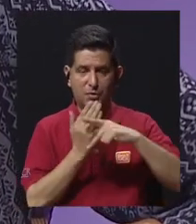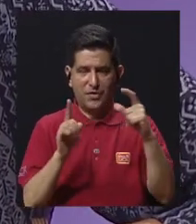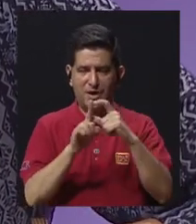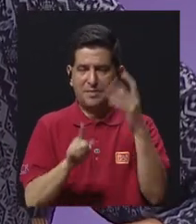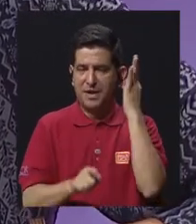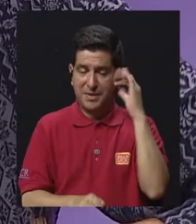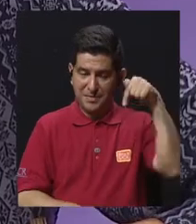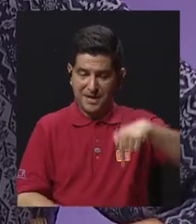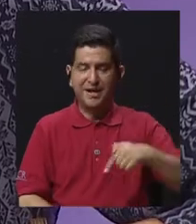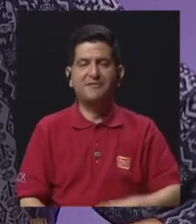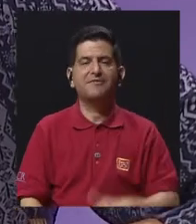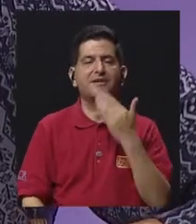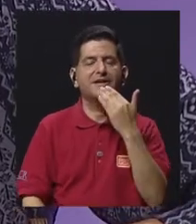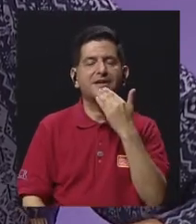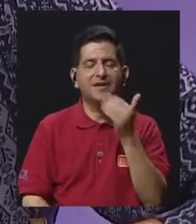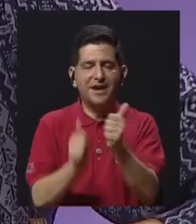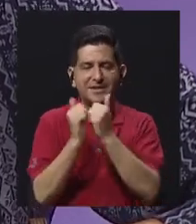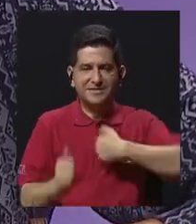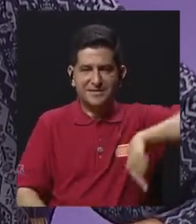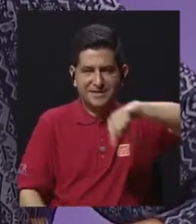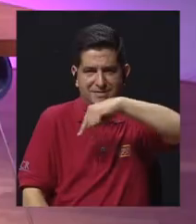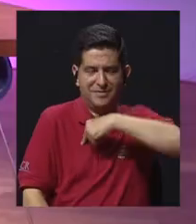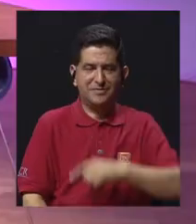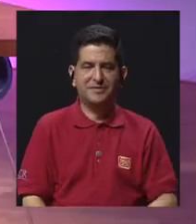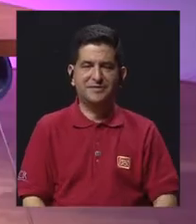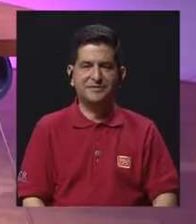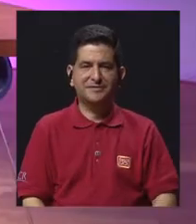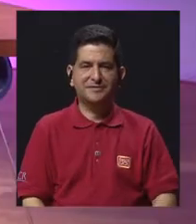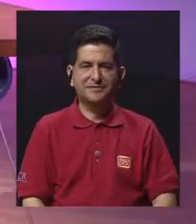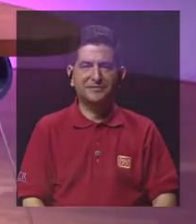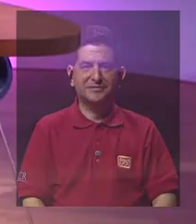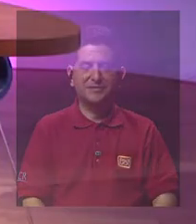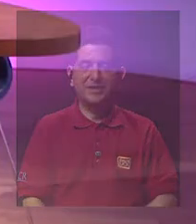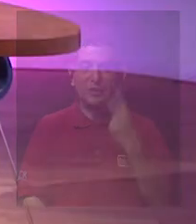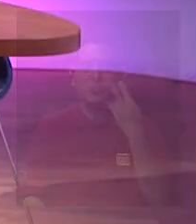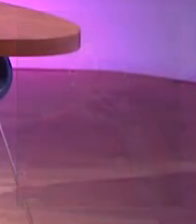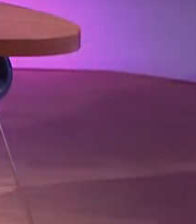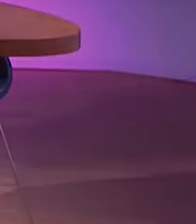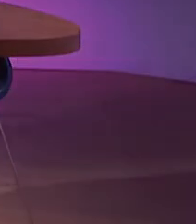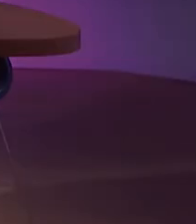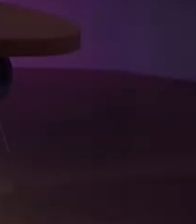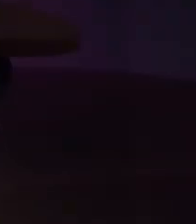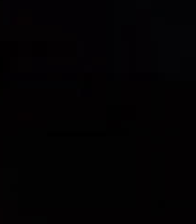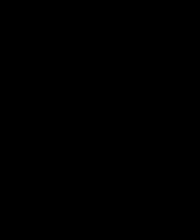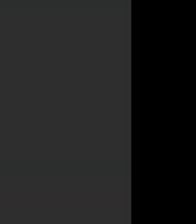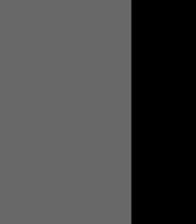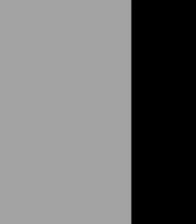Mujer. Muchas gracias por estar con nosotras. Hasta la próxima. Okay.